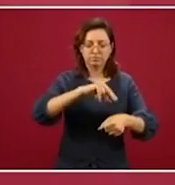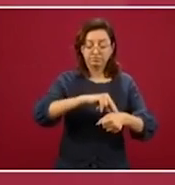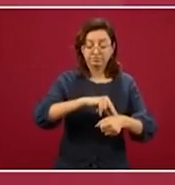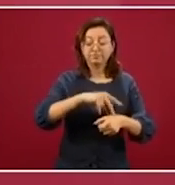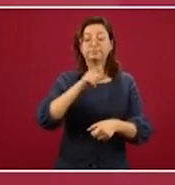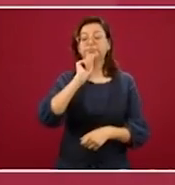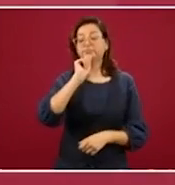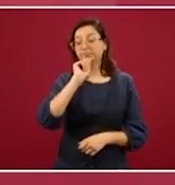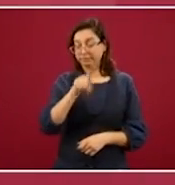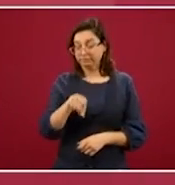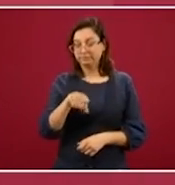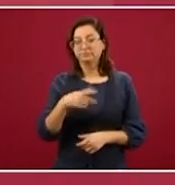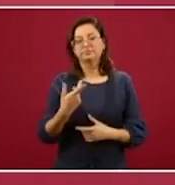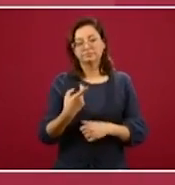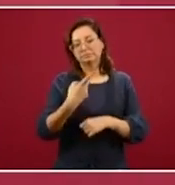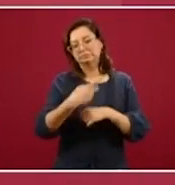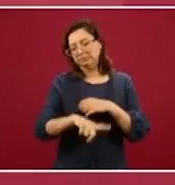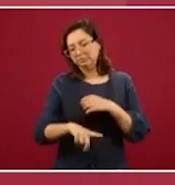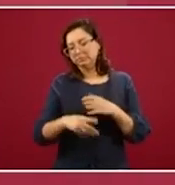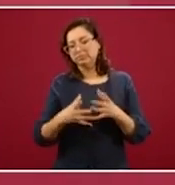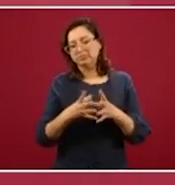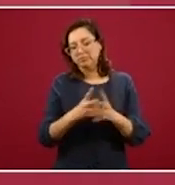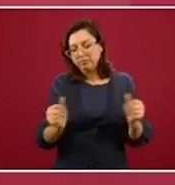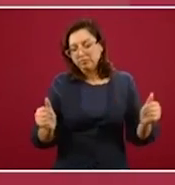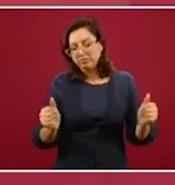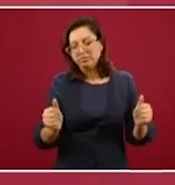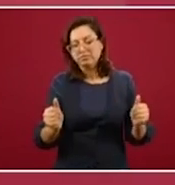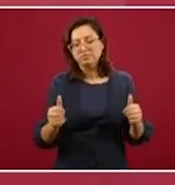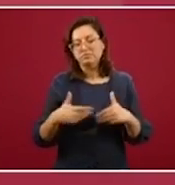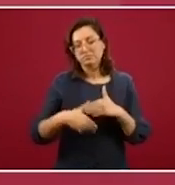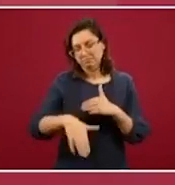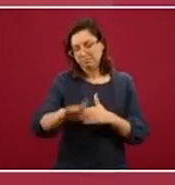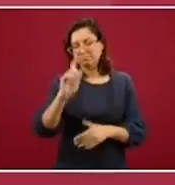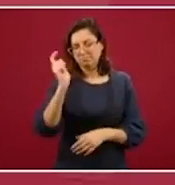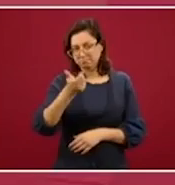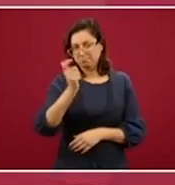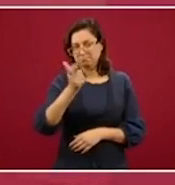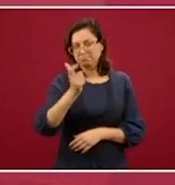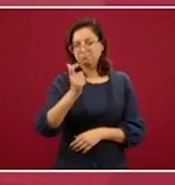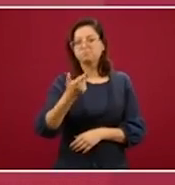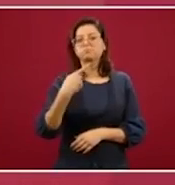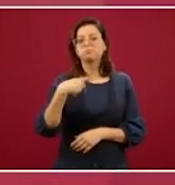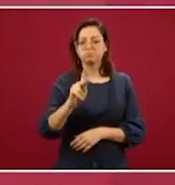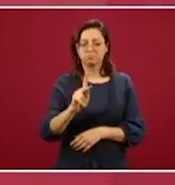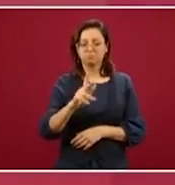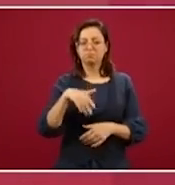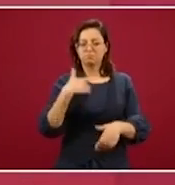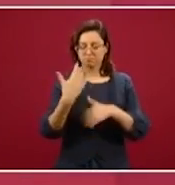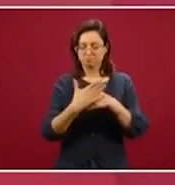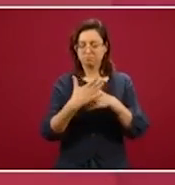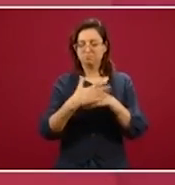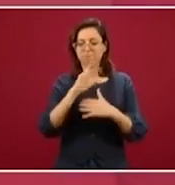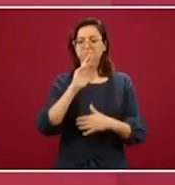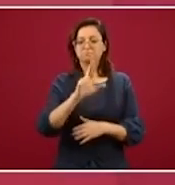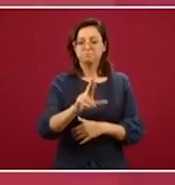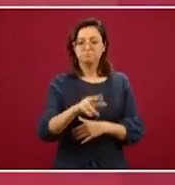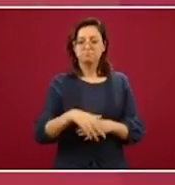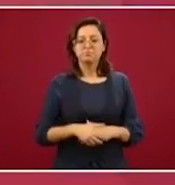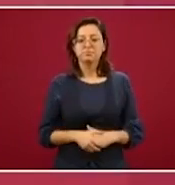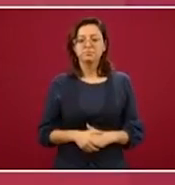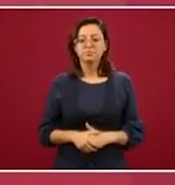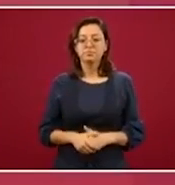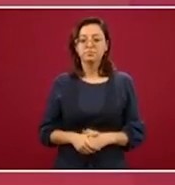también la reparación del daño en lo material, pero yo llevo una respuesta. Hay